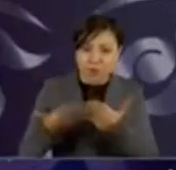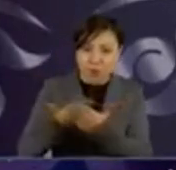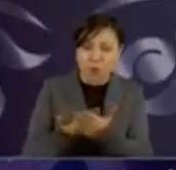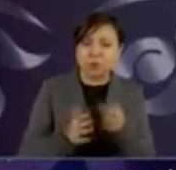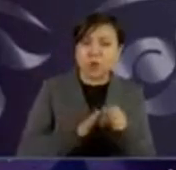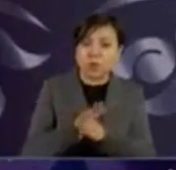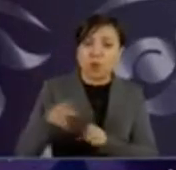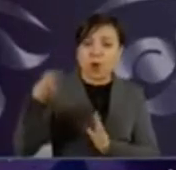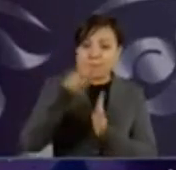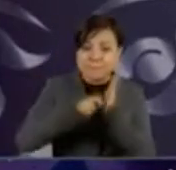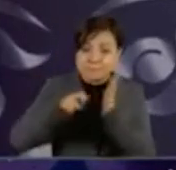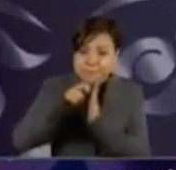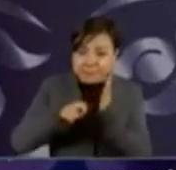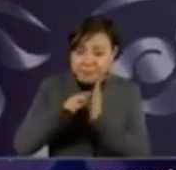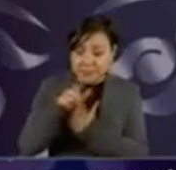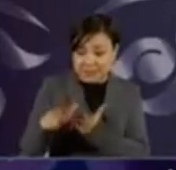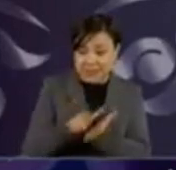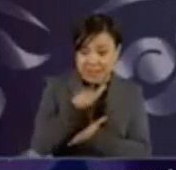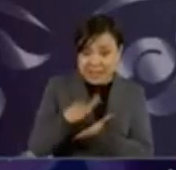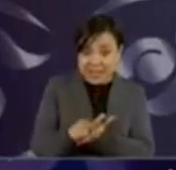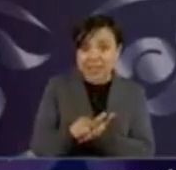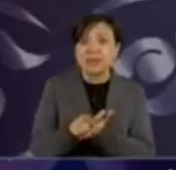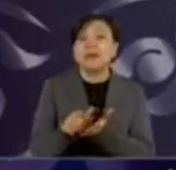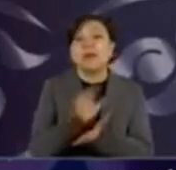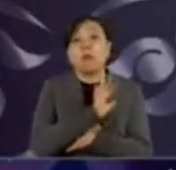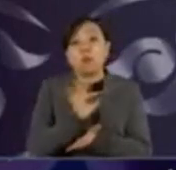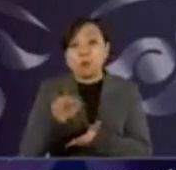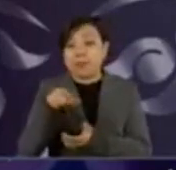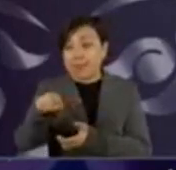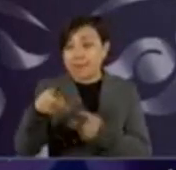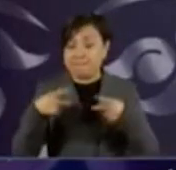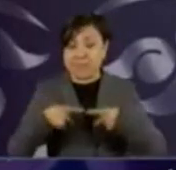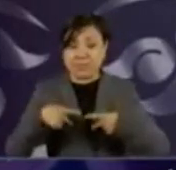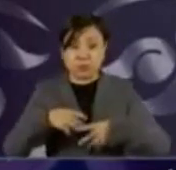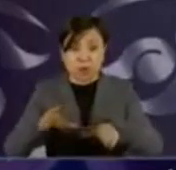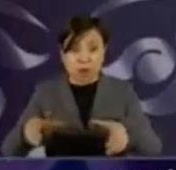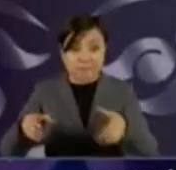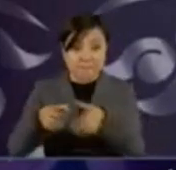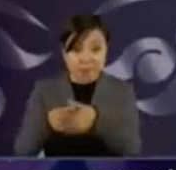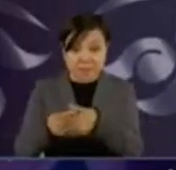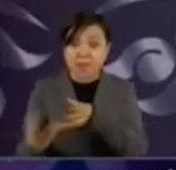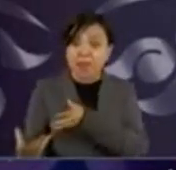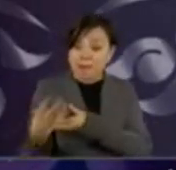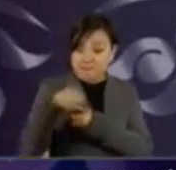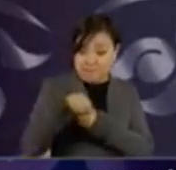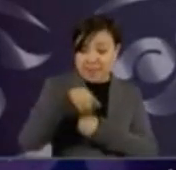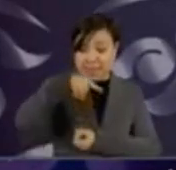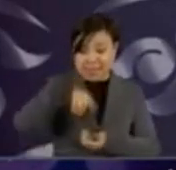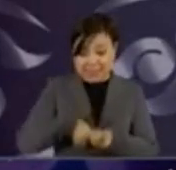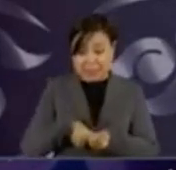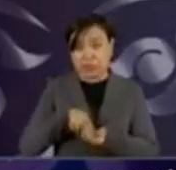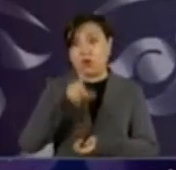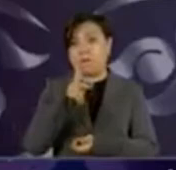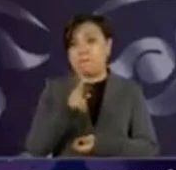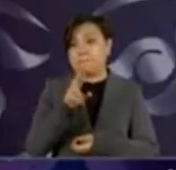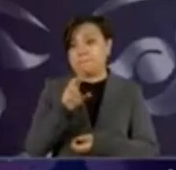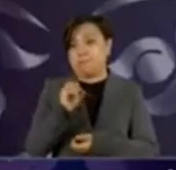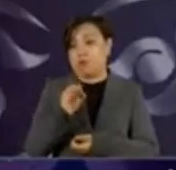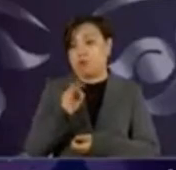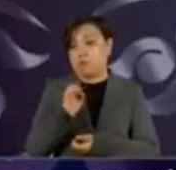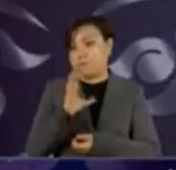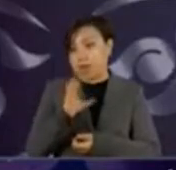cabo esta inclusión de un órgano técnico en la Procuraduría Federal del Consumidor y